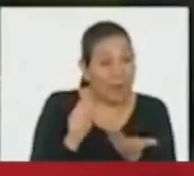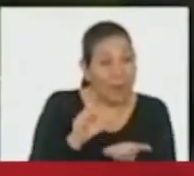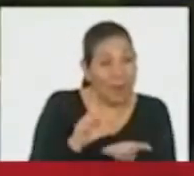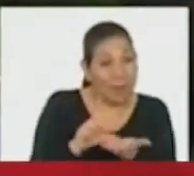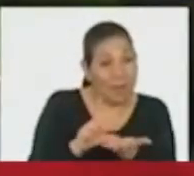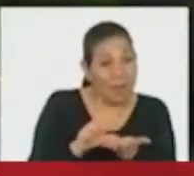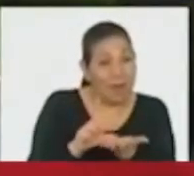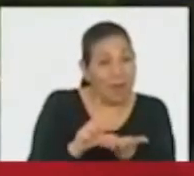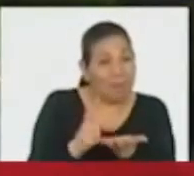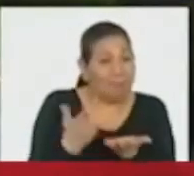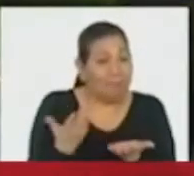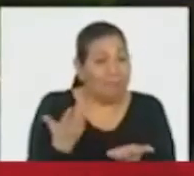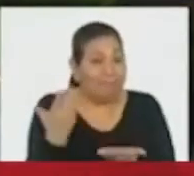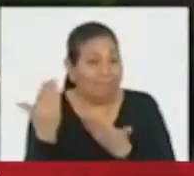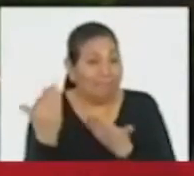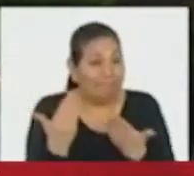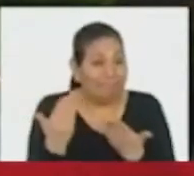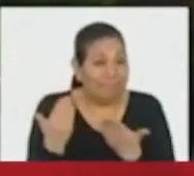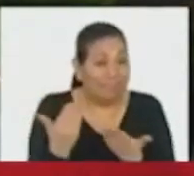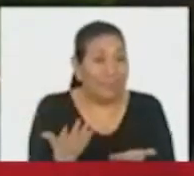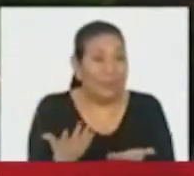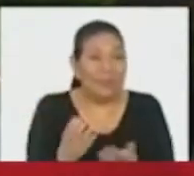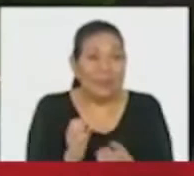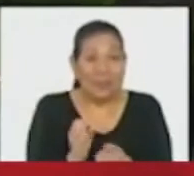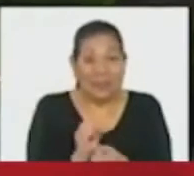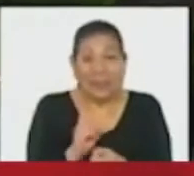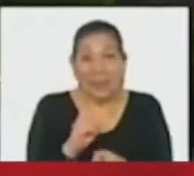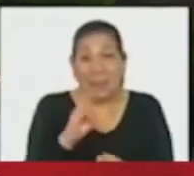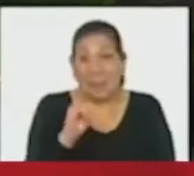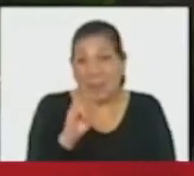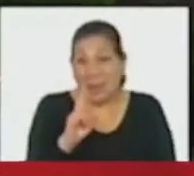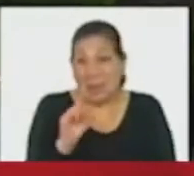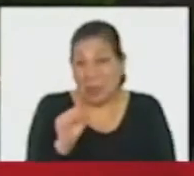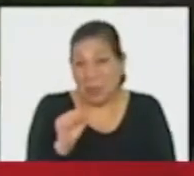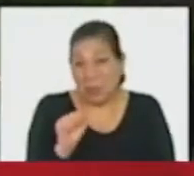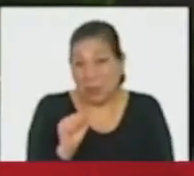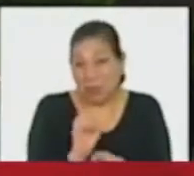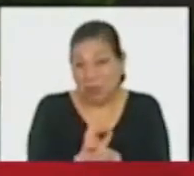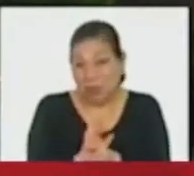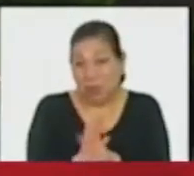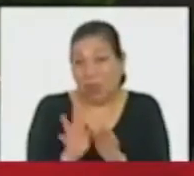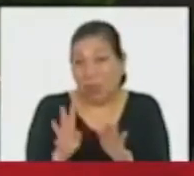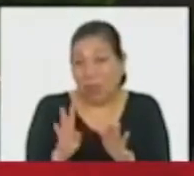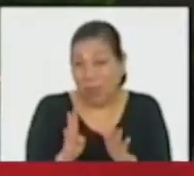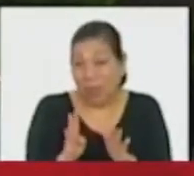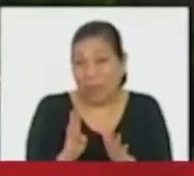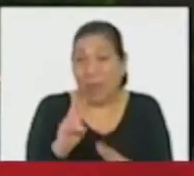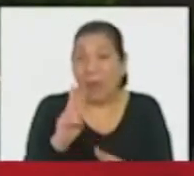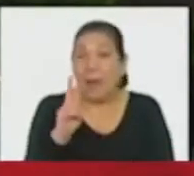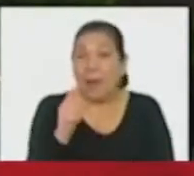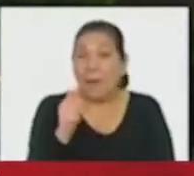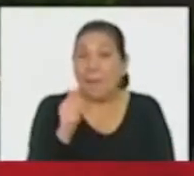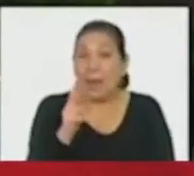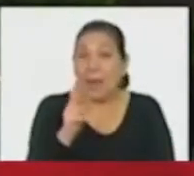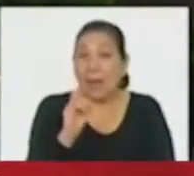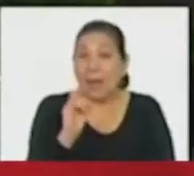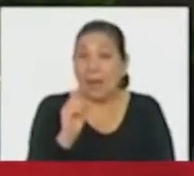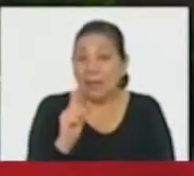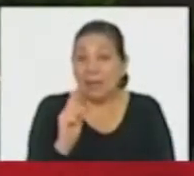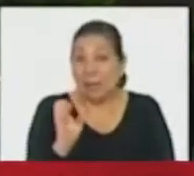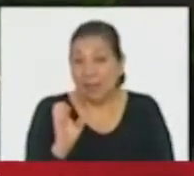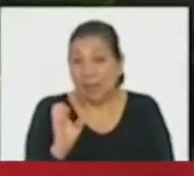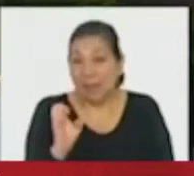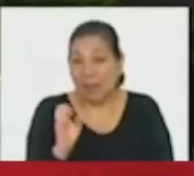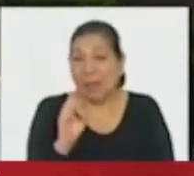lima que el virus del coi 19 variante delta